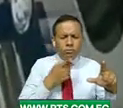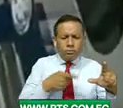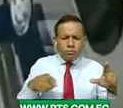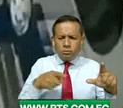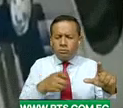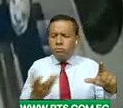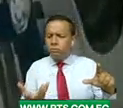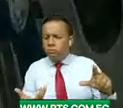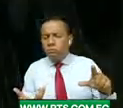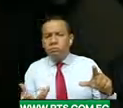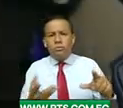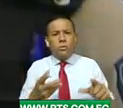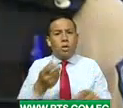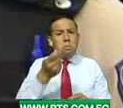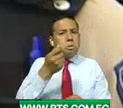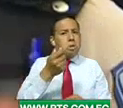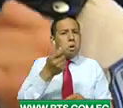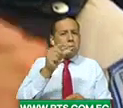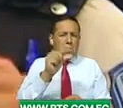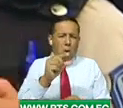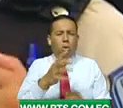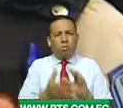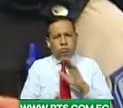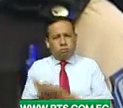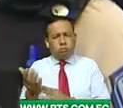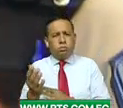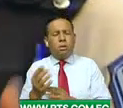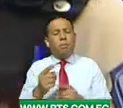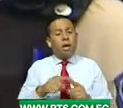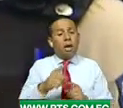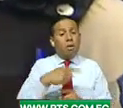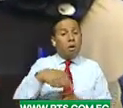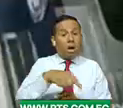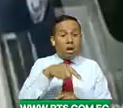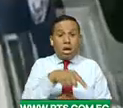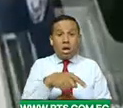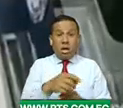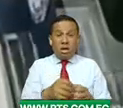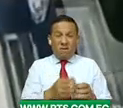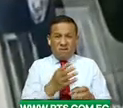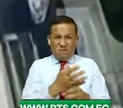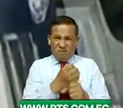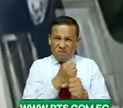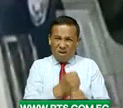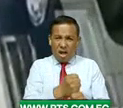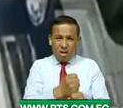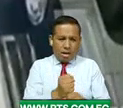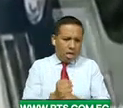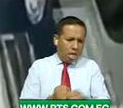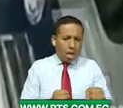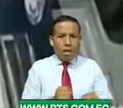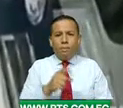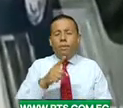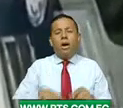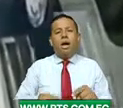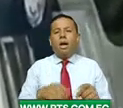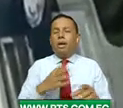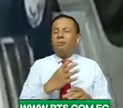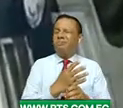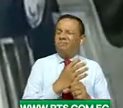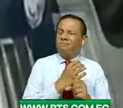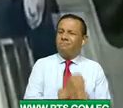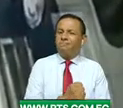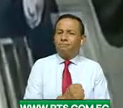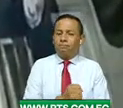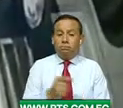llevarse el otro dinero. Intentan llevarse, abrir una caja fuerte, por suerte no la abren. Toman